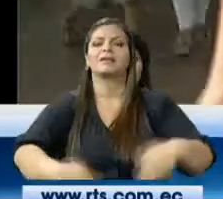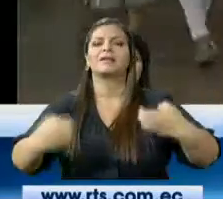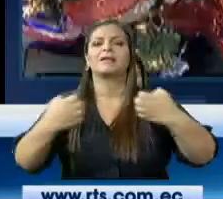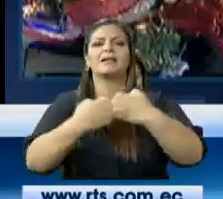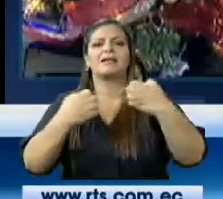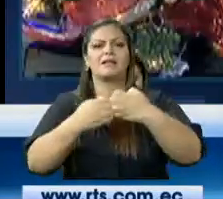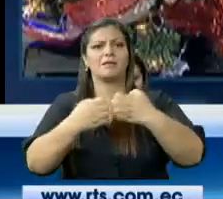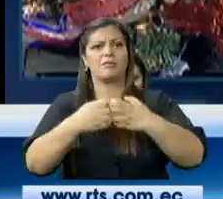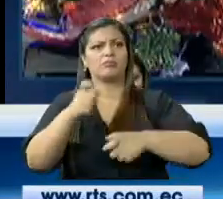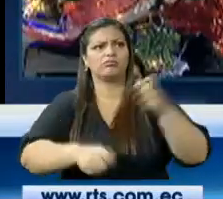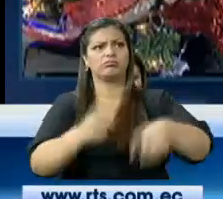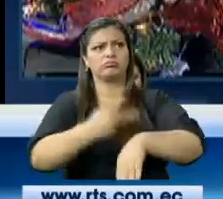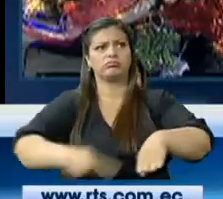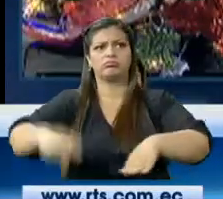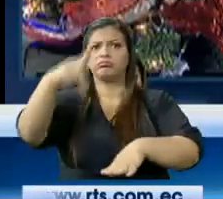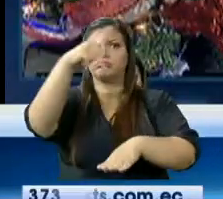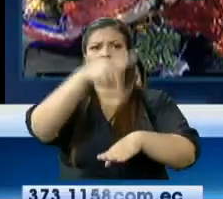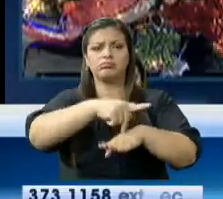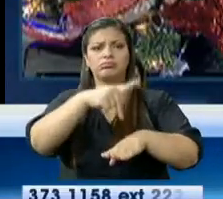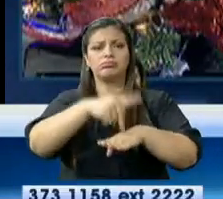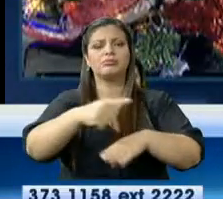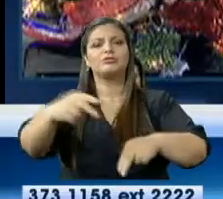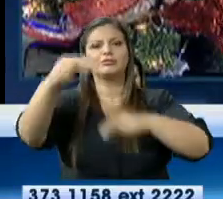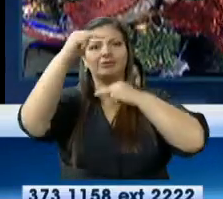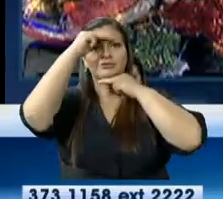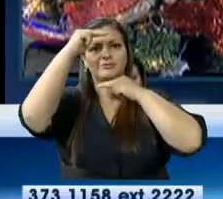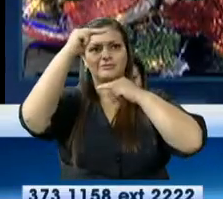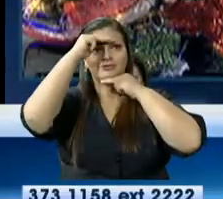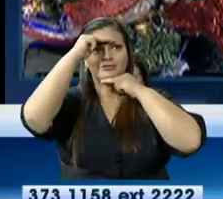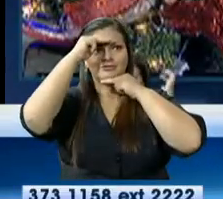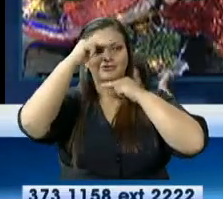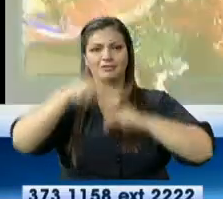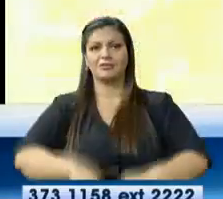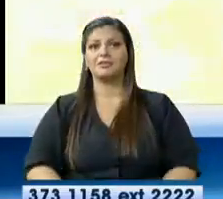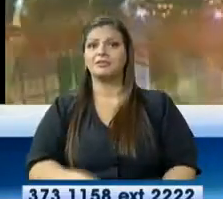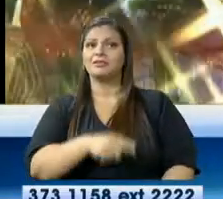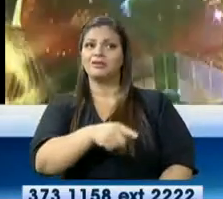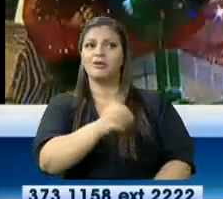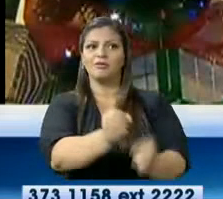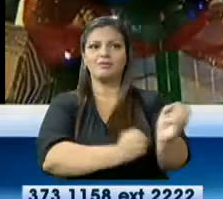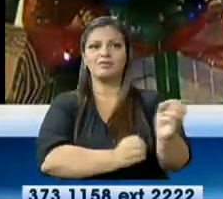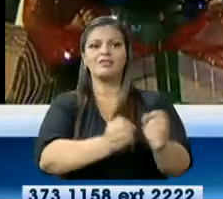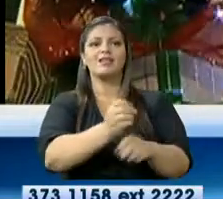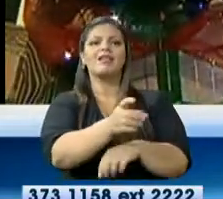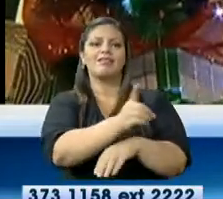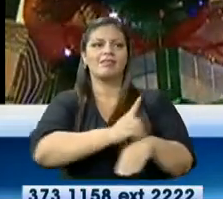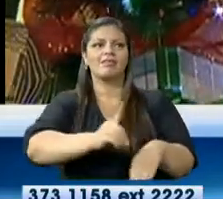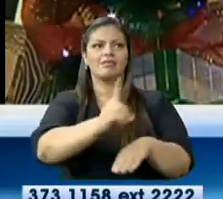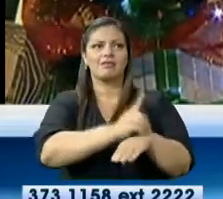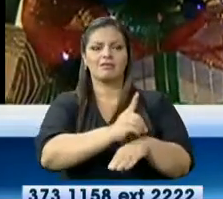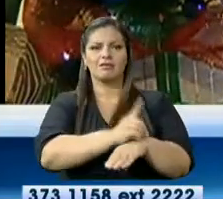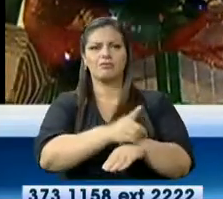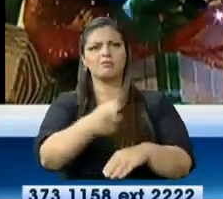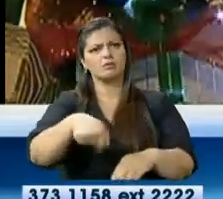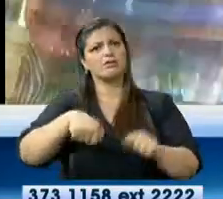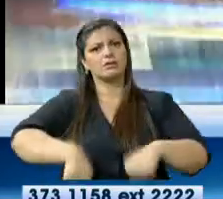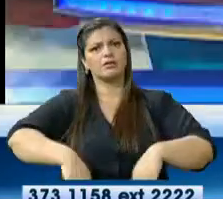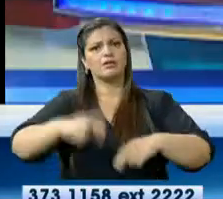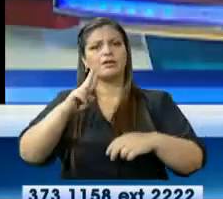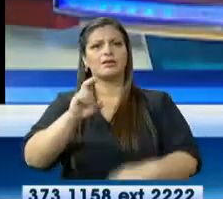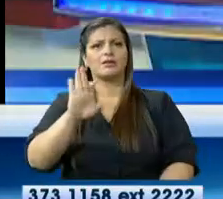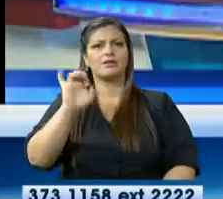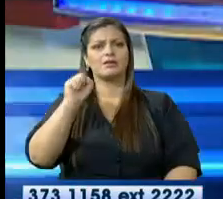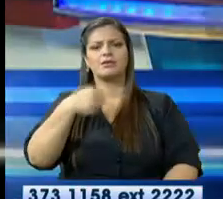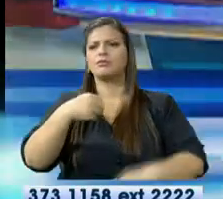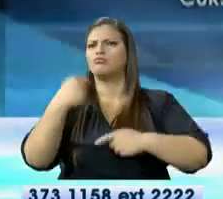de profesionales con el que cuenta la noticia. Desde la dirección. Esta es una empresa que está en constante evolución, e igual que